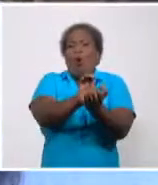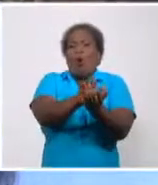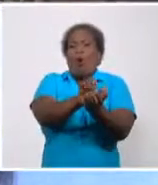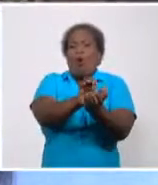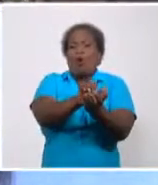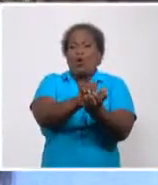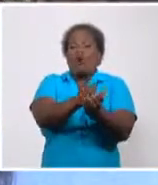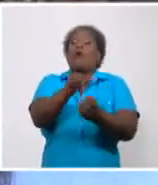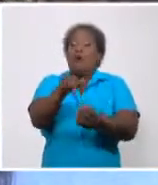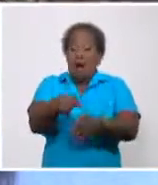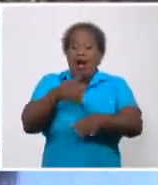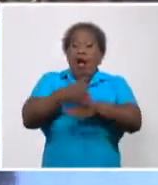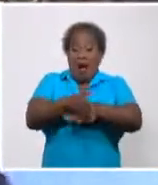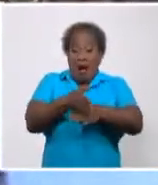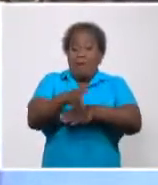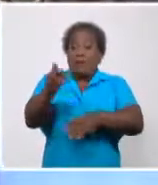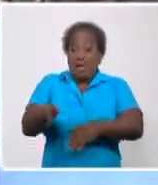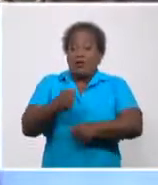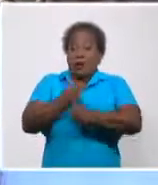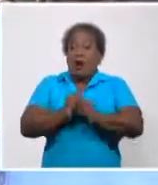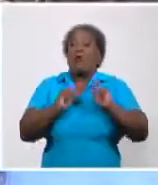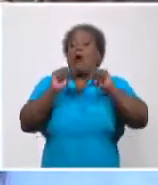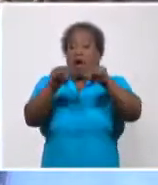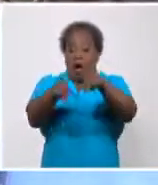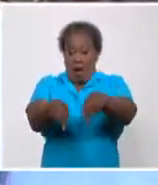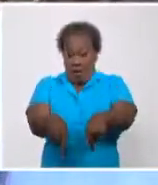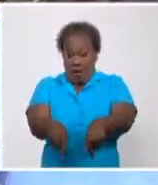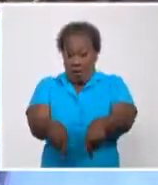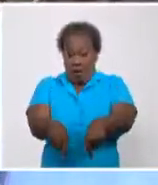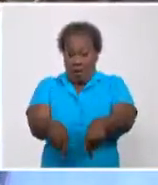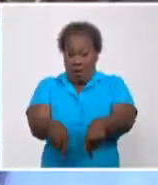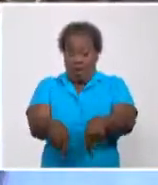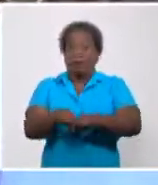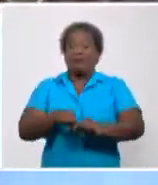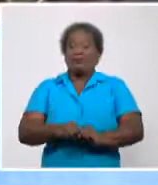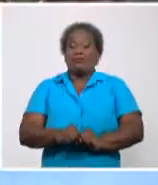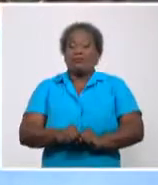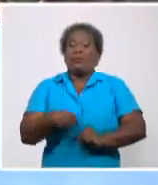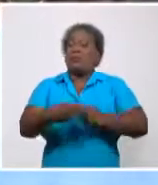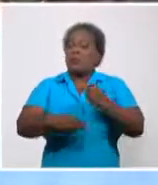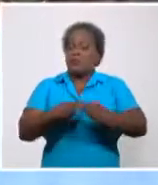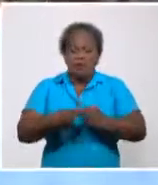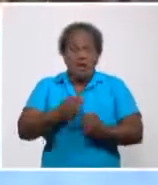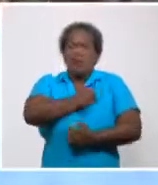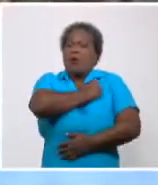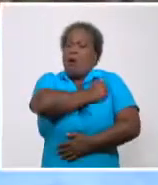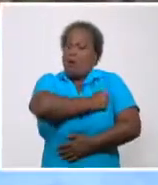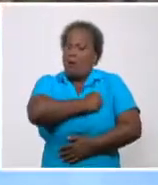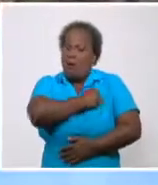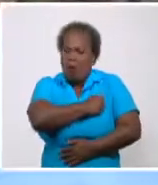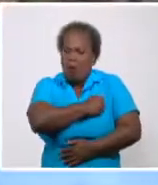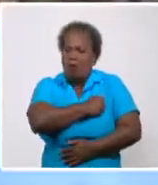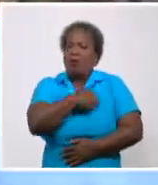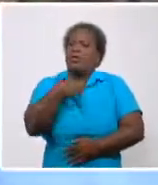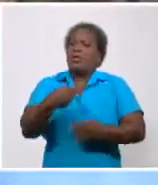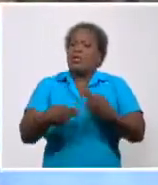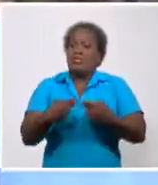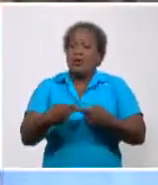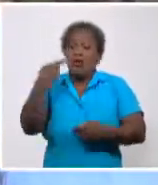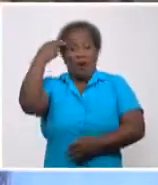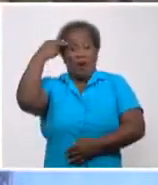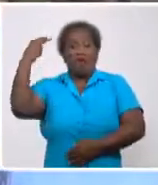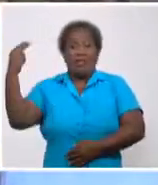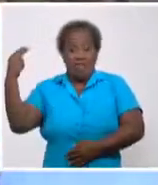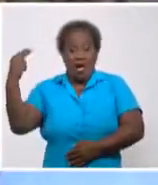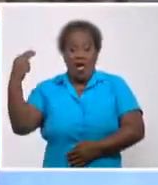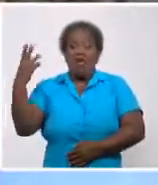esas condiciones independientemente de todo lo hicieron con mucho amor con mucha destreza y como un